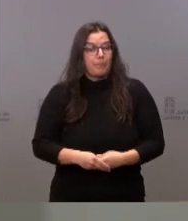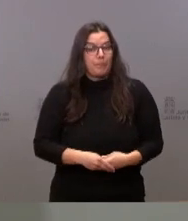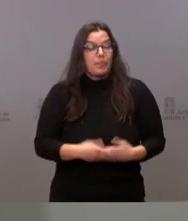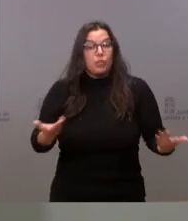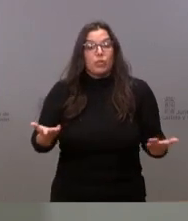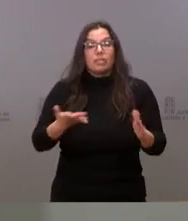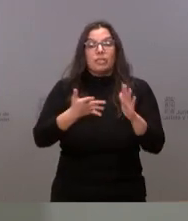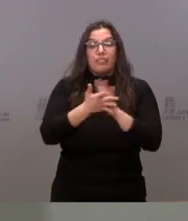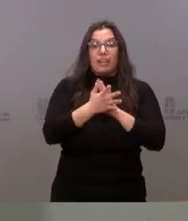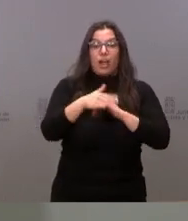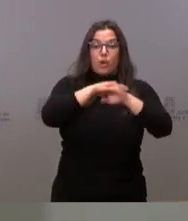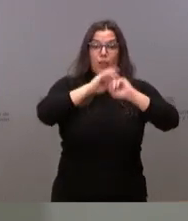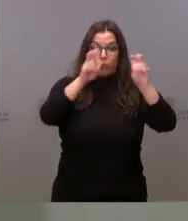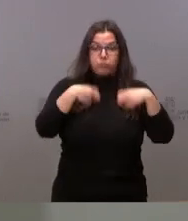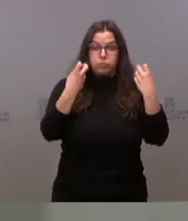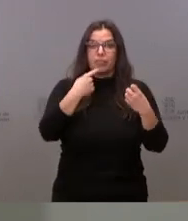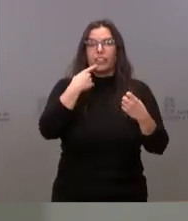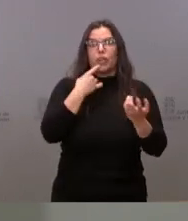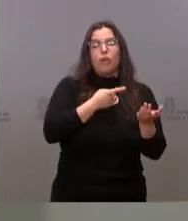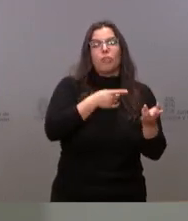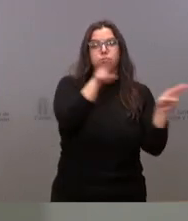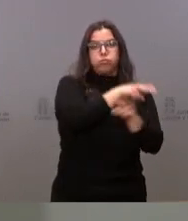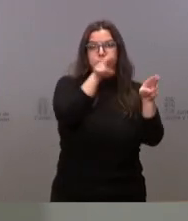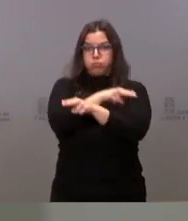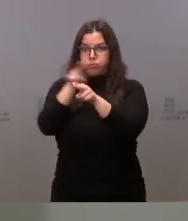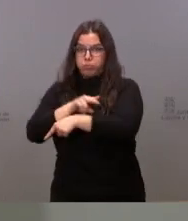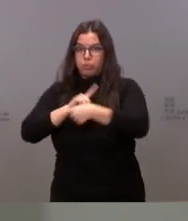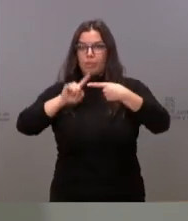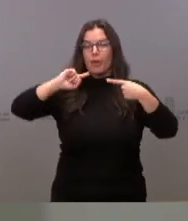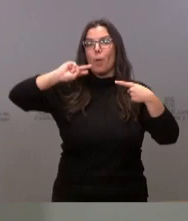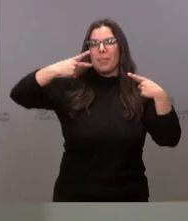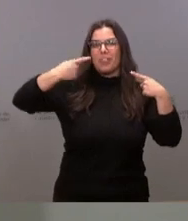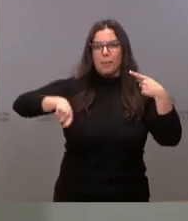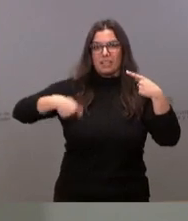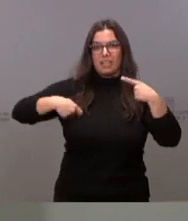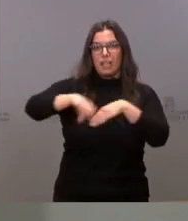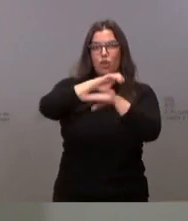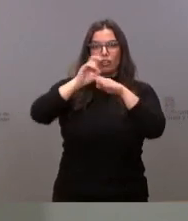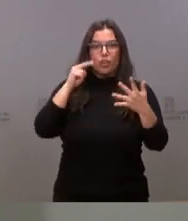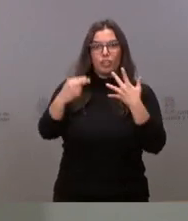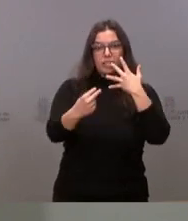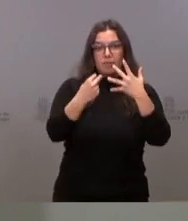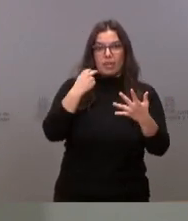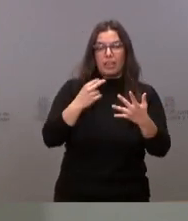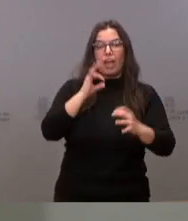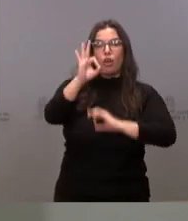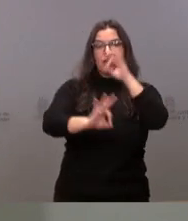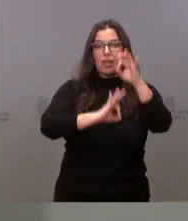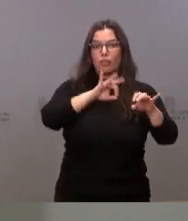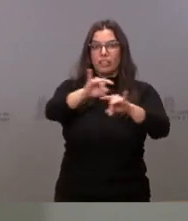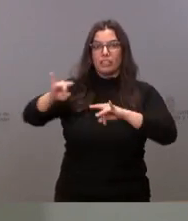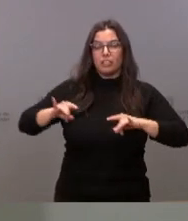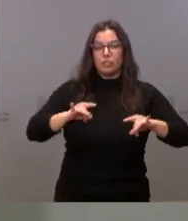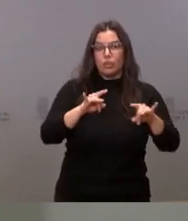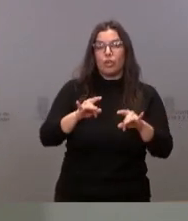Así, les anuncio el cese, en primer lugar, del vicepresidente y consejero de Transparencia, de Ordenación del